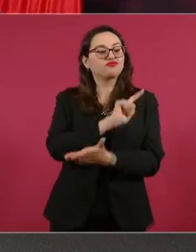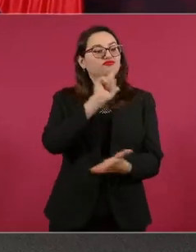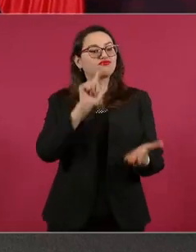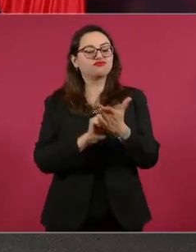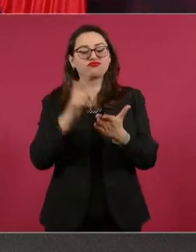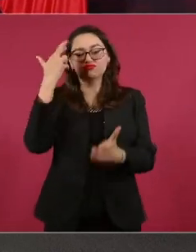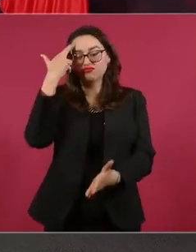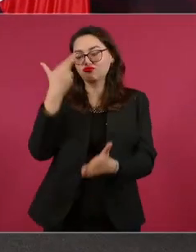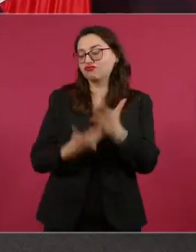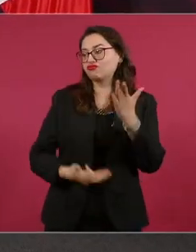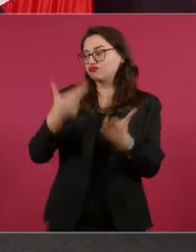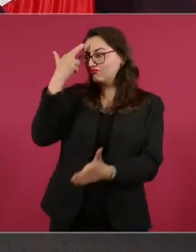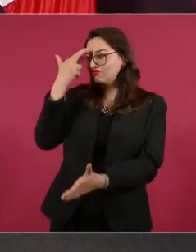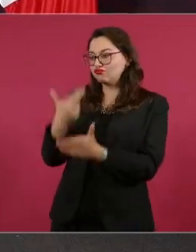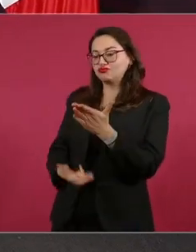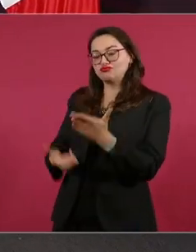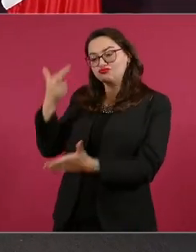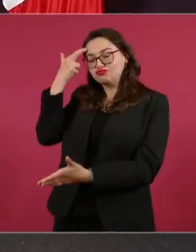lo que